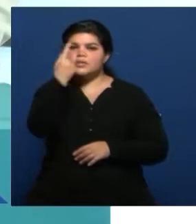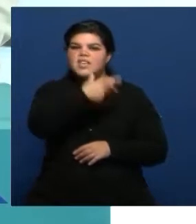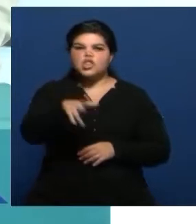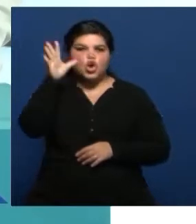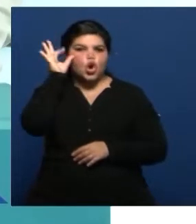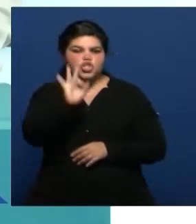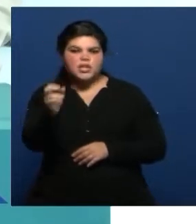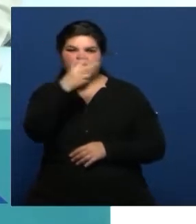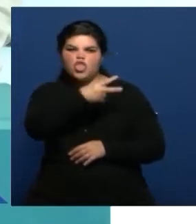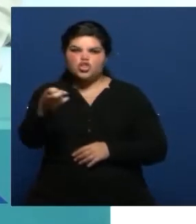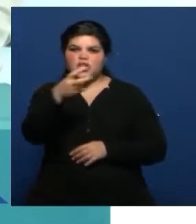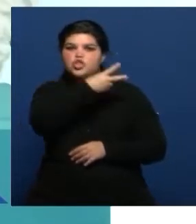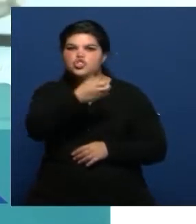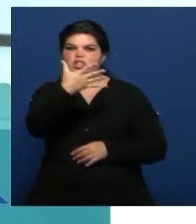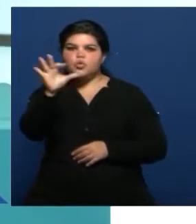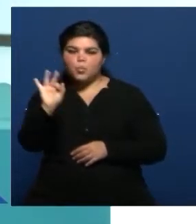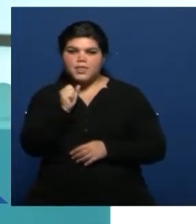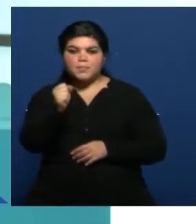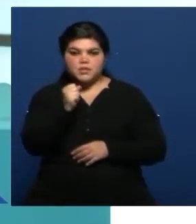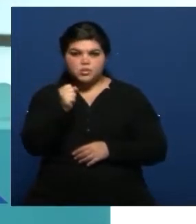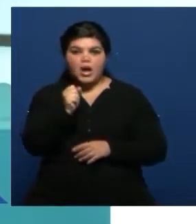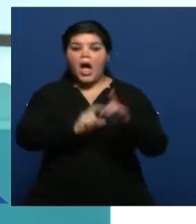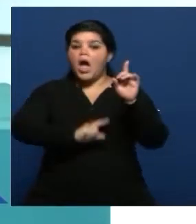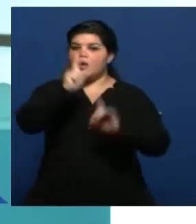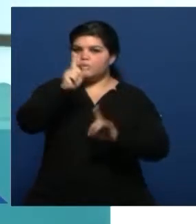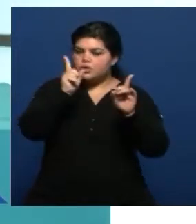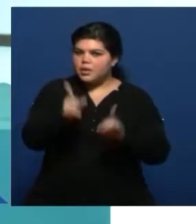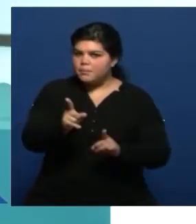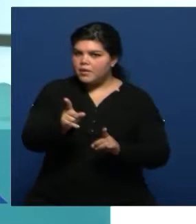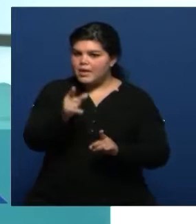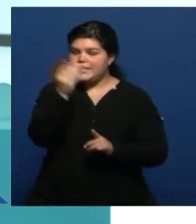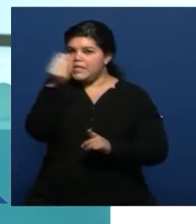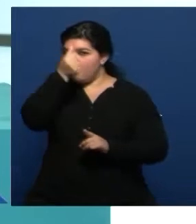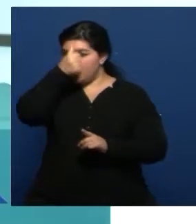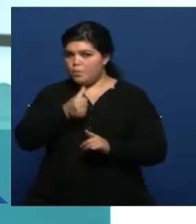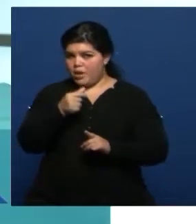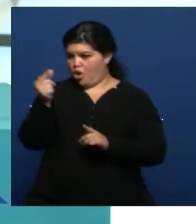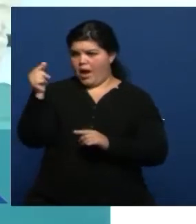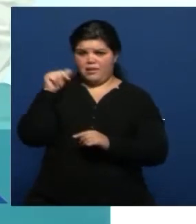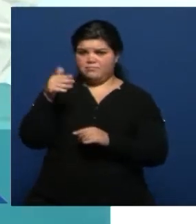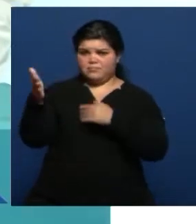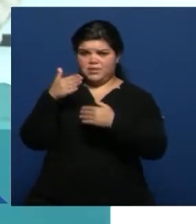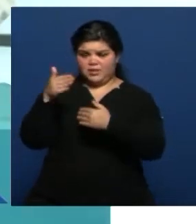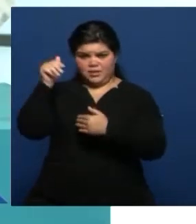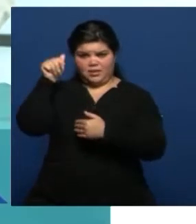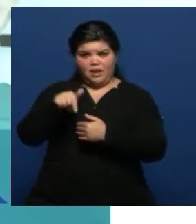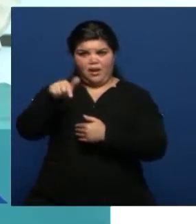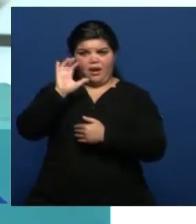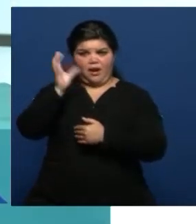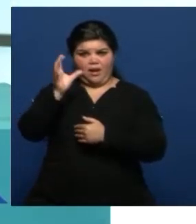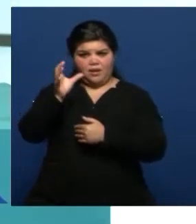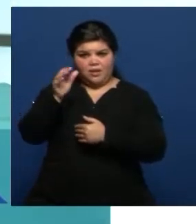180, 200, 250 pesos. Y en algunos casos, fines de semana, acá muy cerquita del